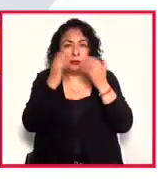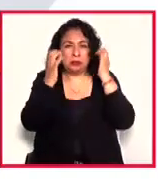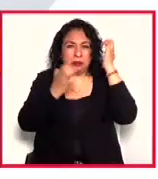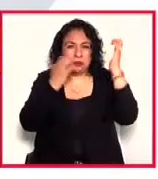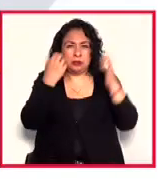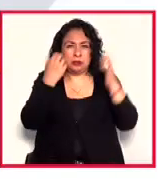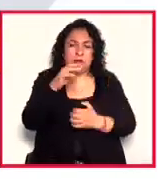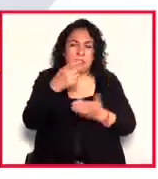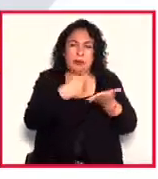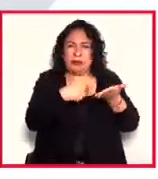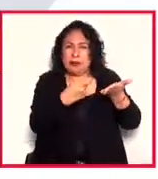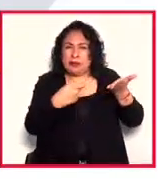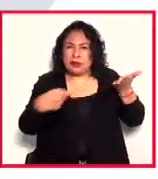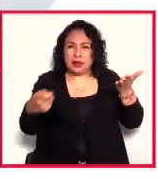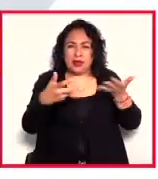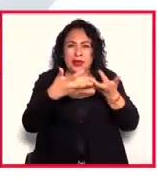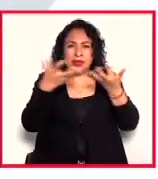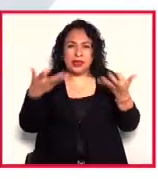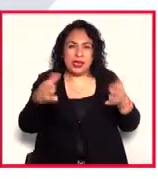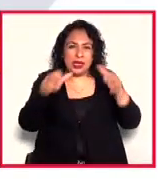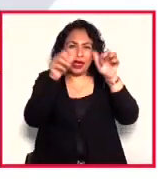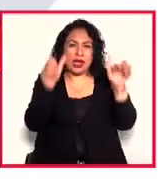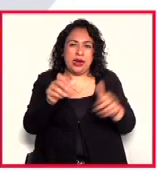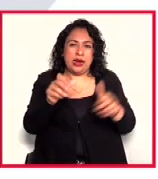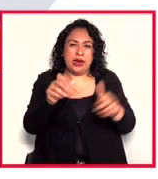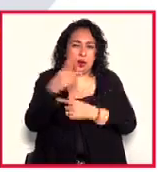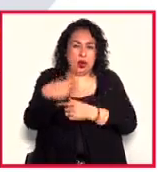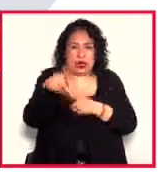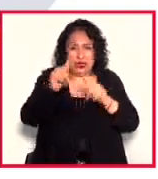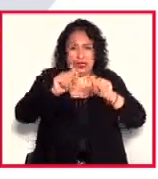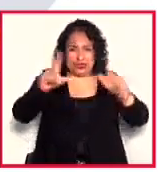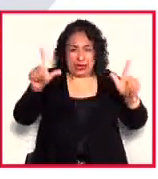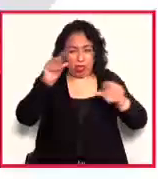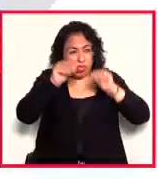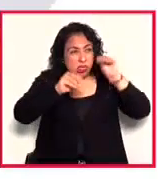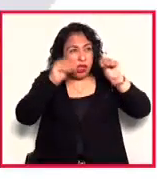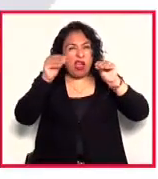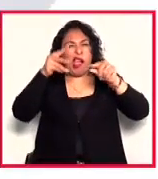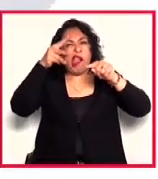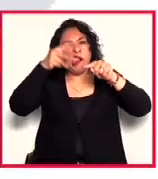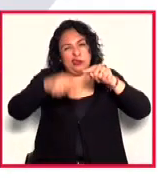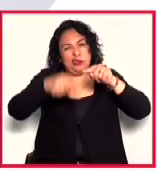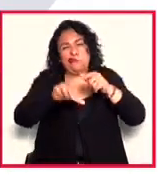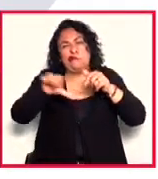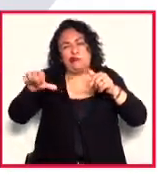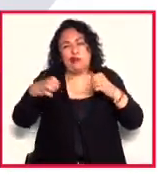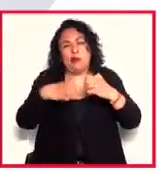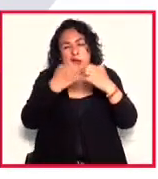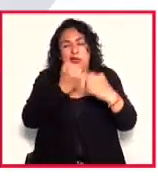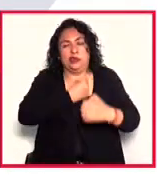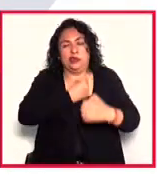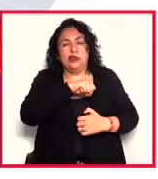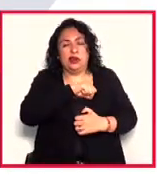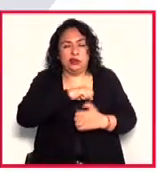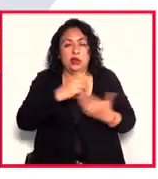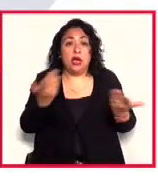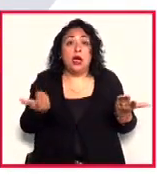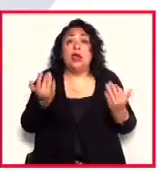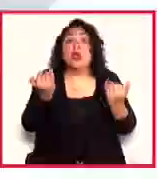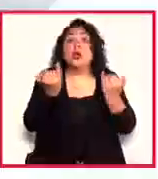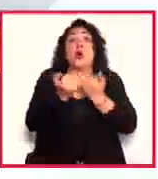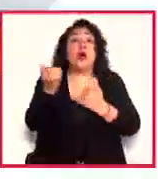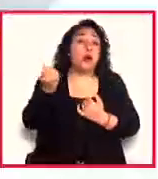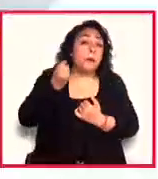Caligrafías de la Tierra, arte popular tlaxcalteca, cuyo montaje quedó en pausa por la contingencia sanitaria, así como el